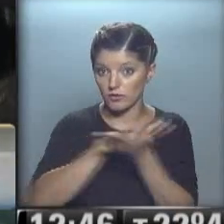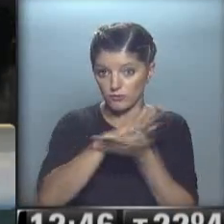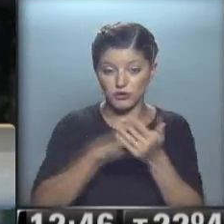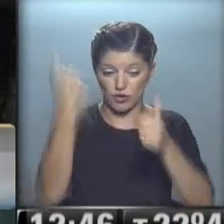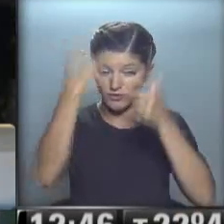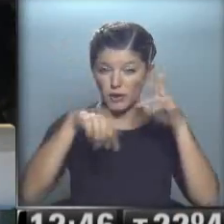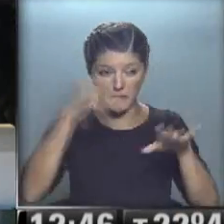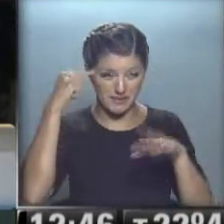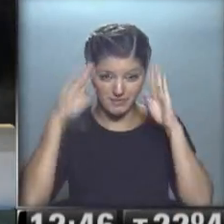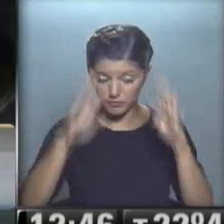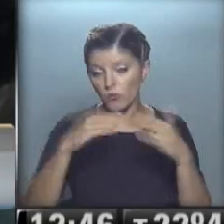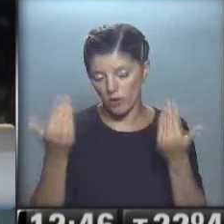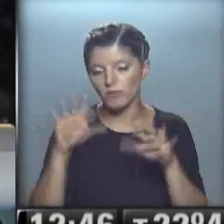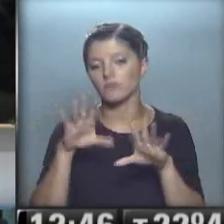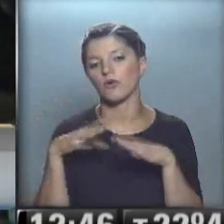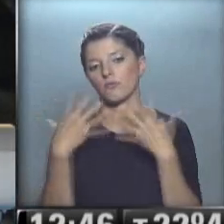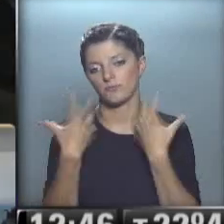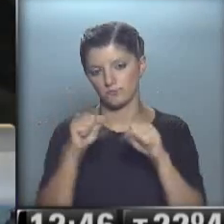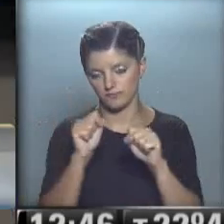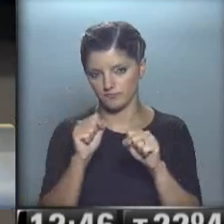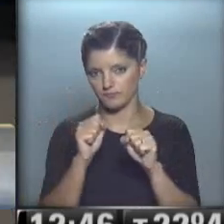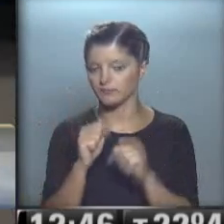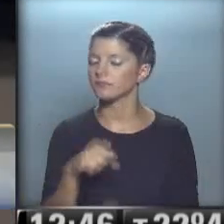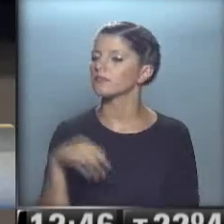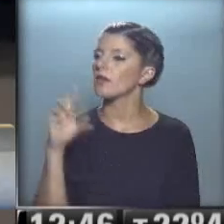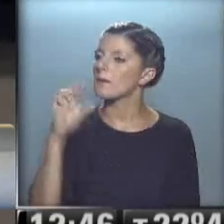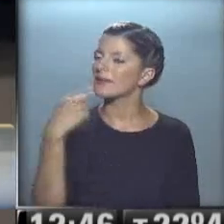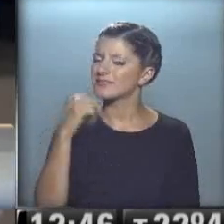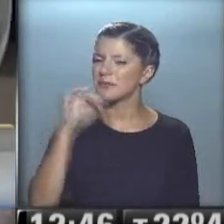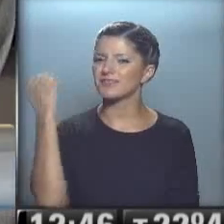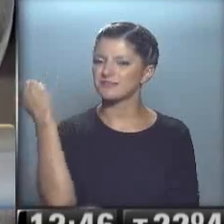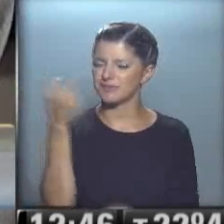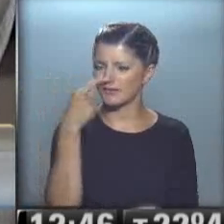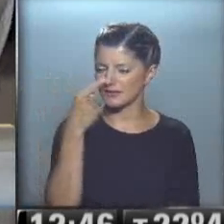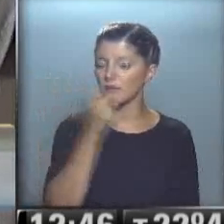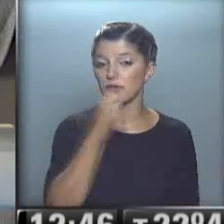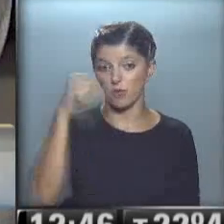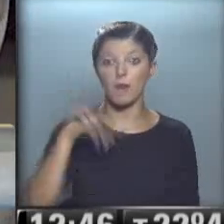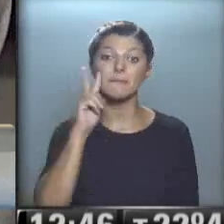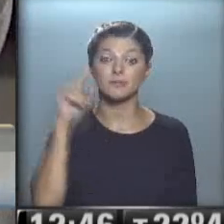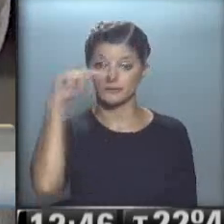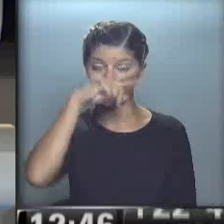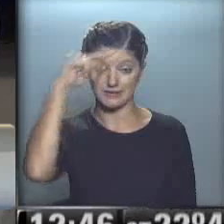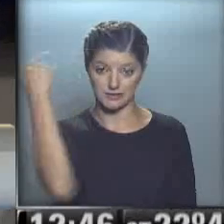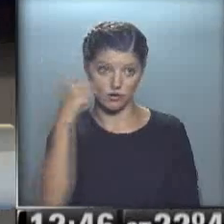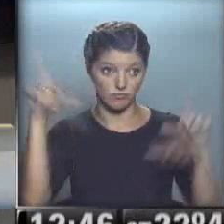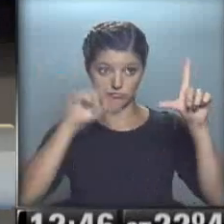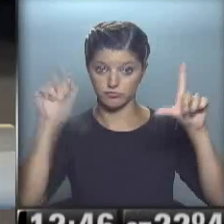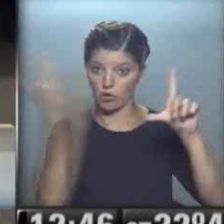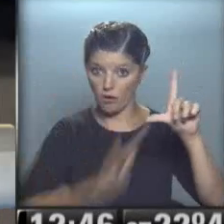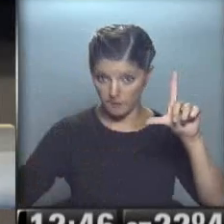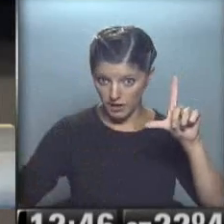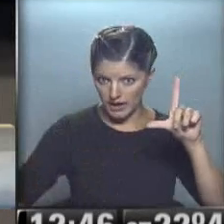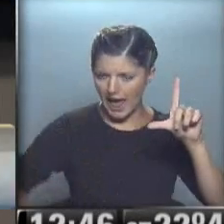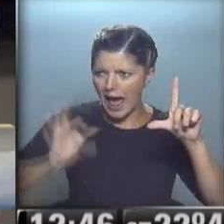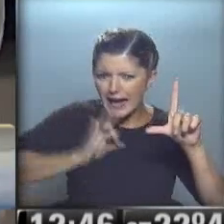que se plantean en esto en estos foros pero es interesante Raúl el hecho nosotros en visión s internacional la televisión pública en general hace años que venimos